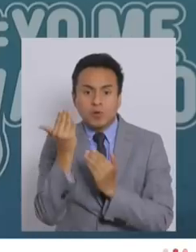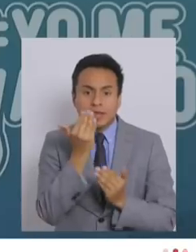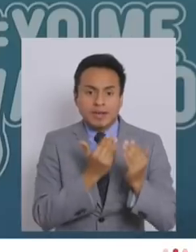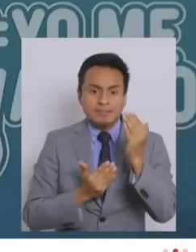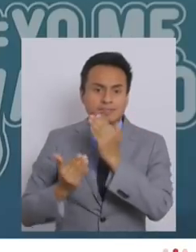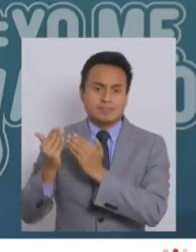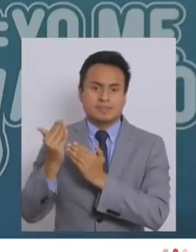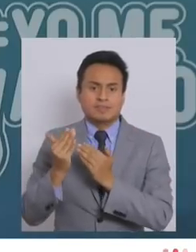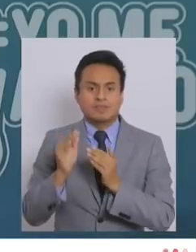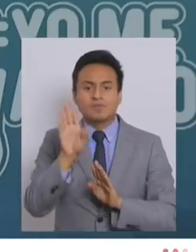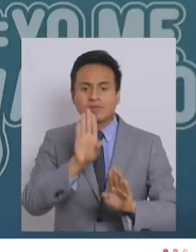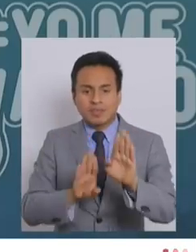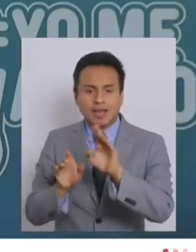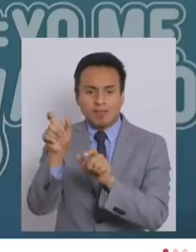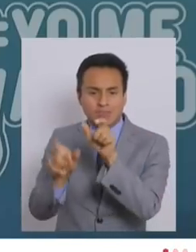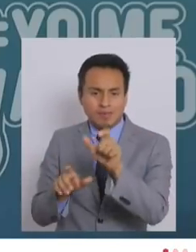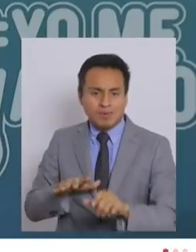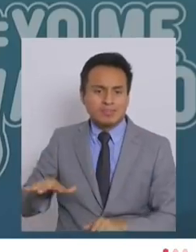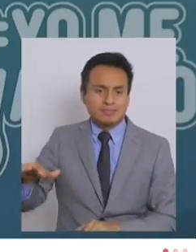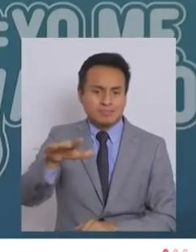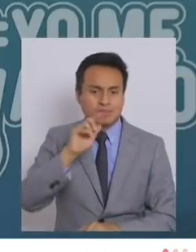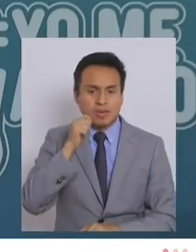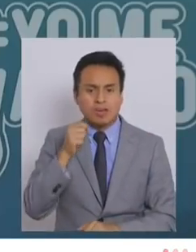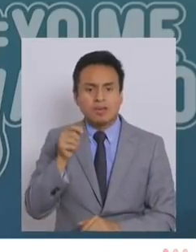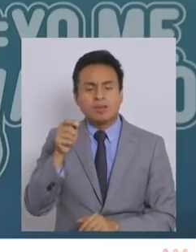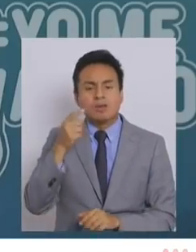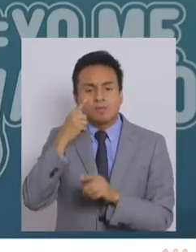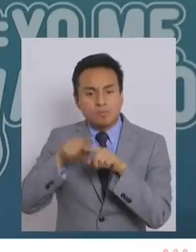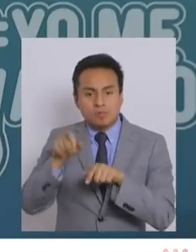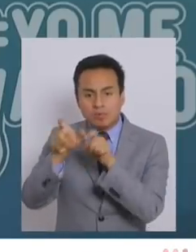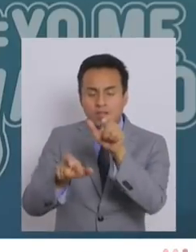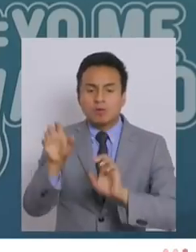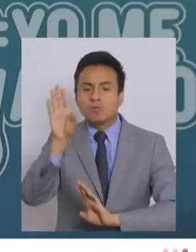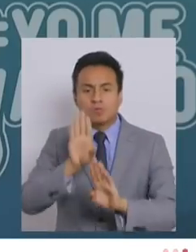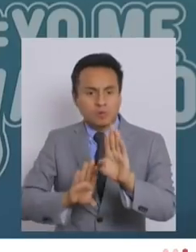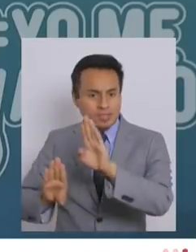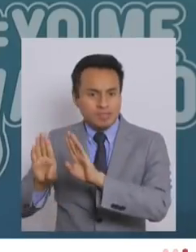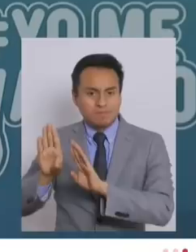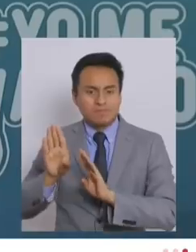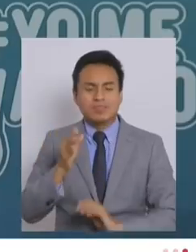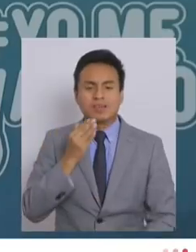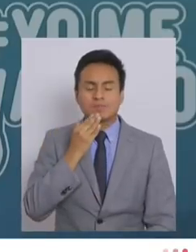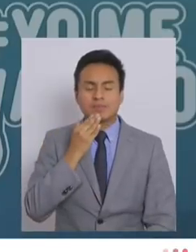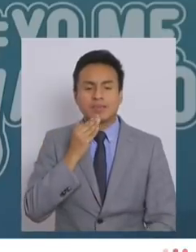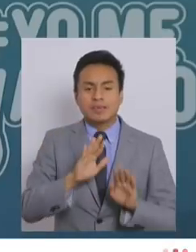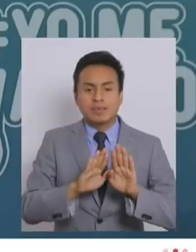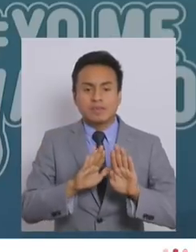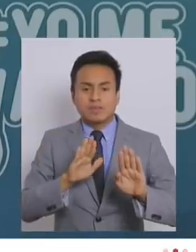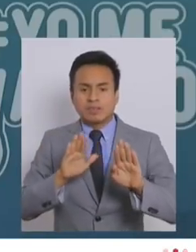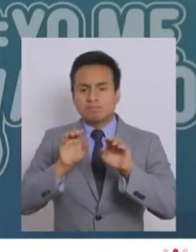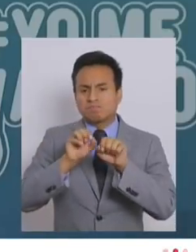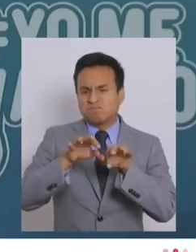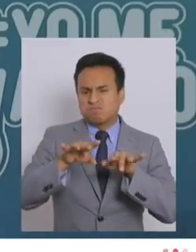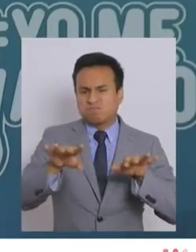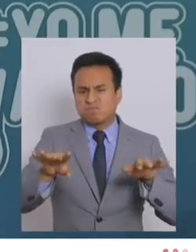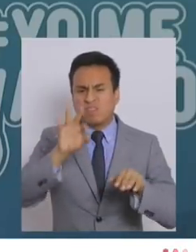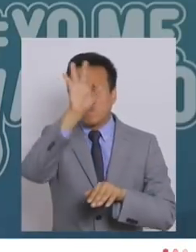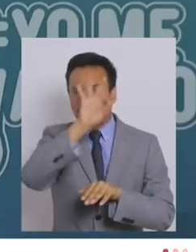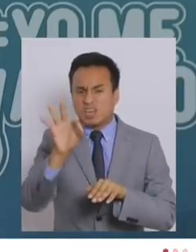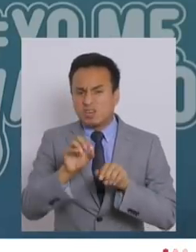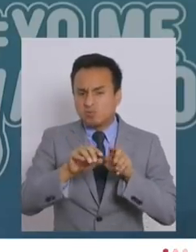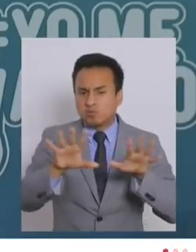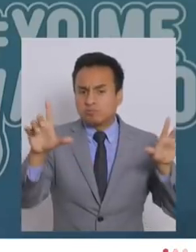uno se cuida cuida a los demás cuida a su prójimo y además evita la diseminación del virus